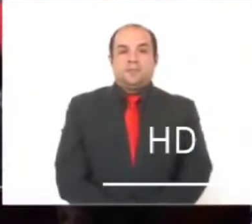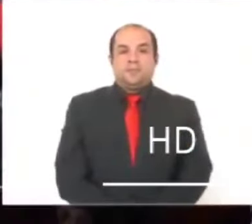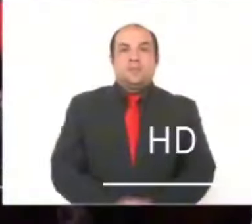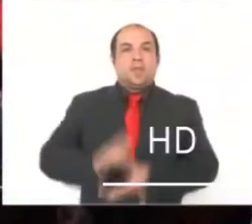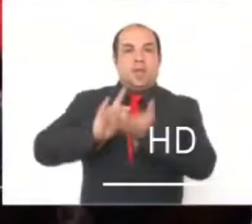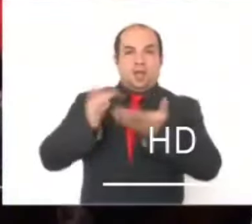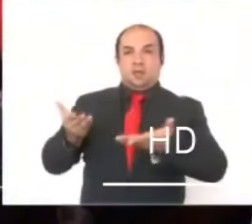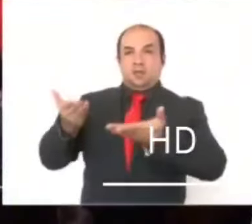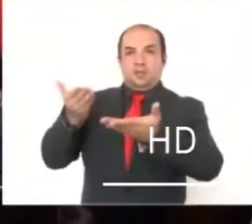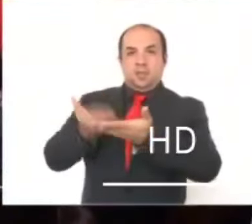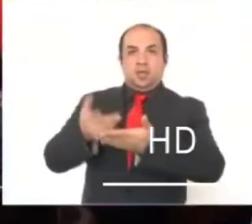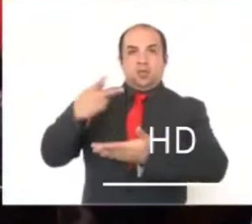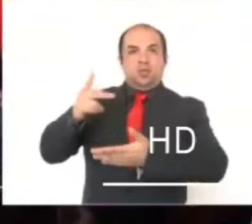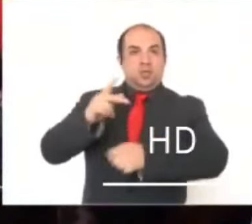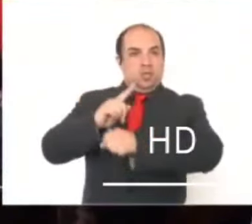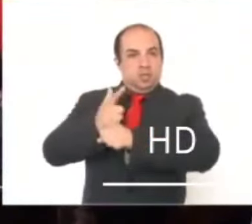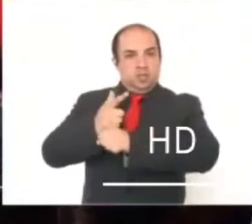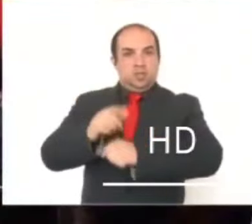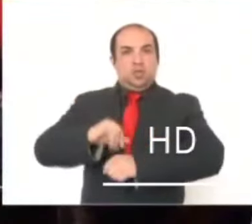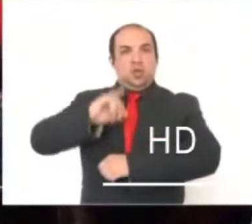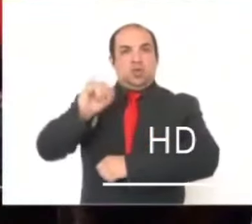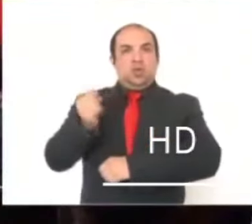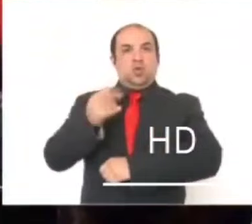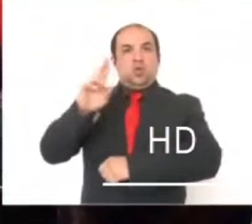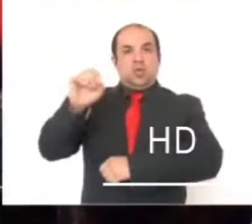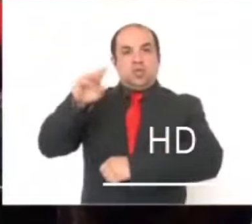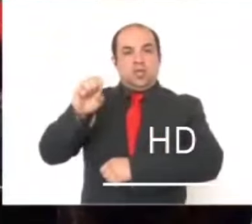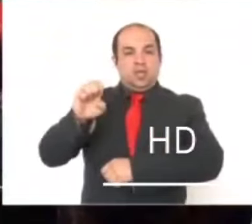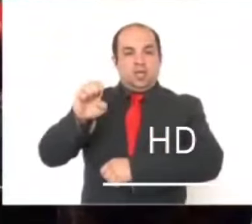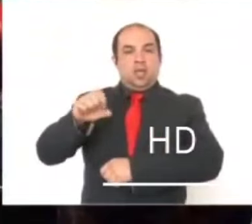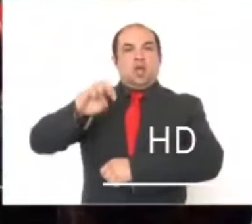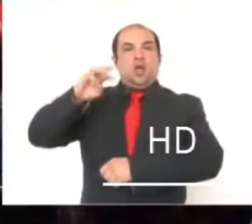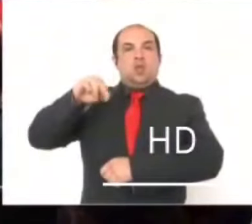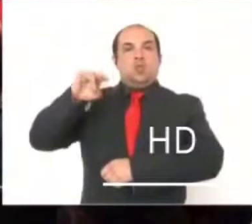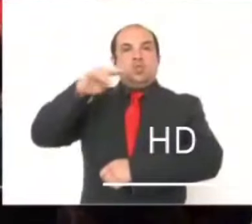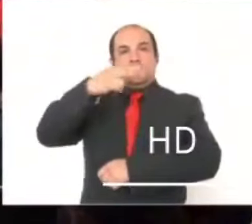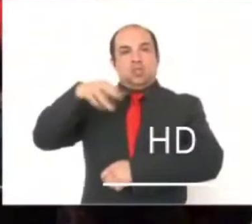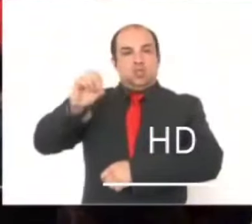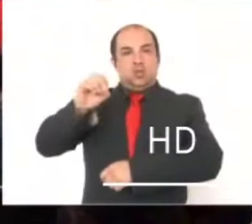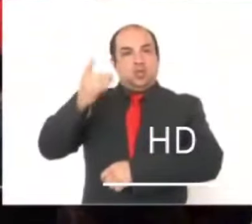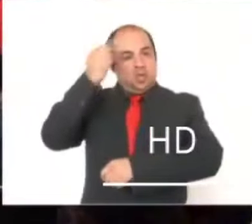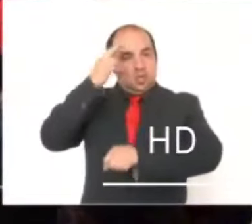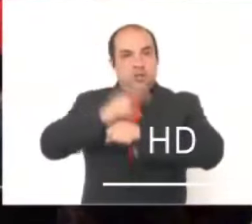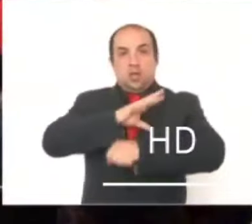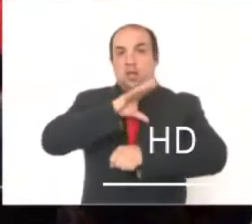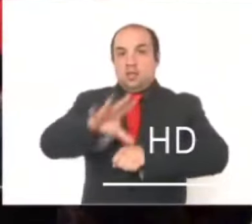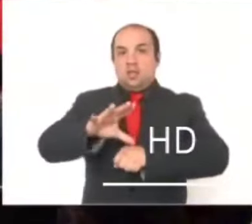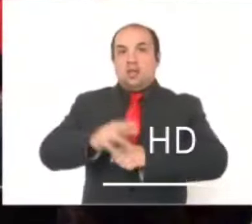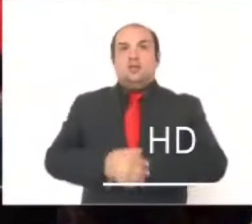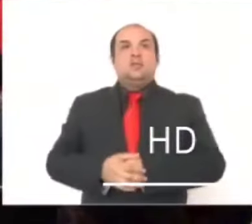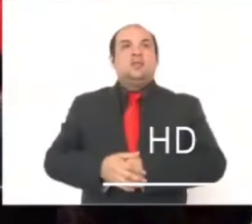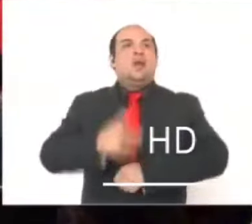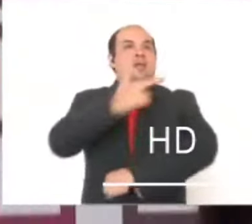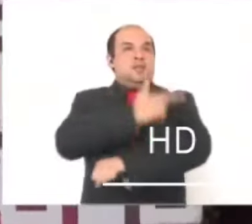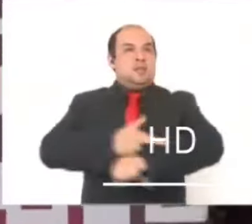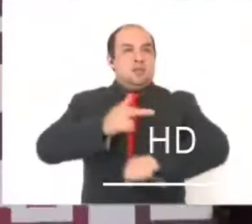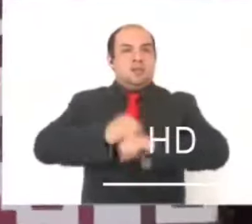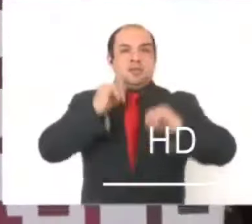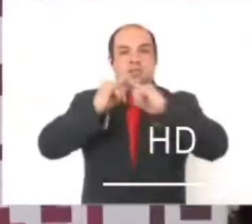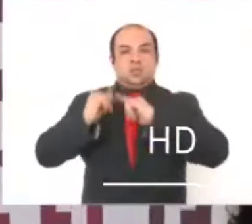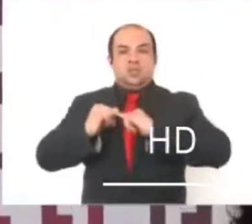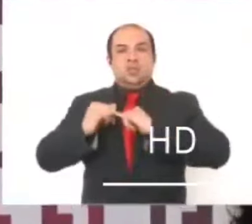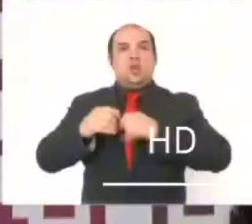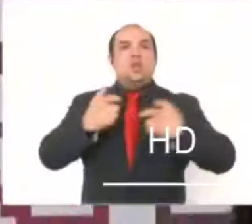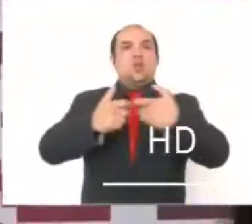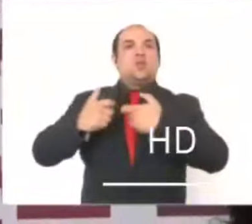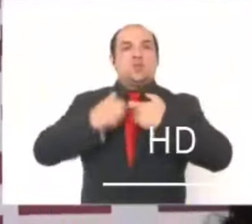Agradecemos la presencia del licenciado Jorge Muciño Arias, director general de Gestión Institucional y Cooperación Cultural de la